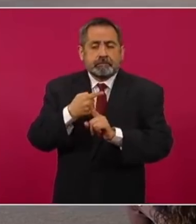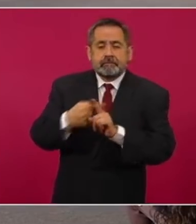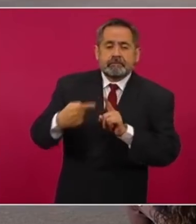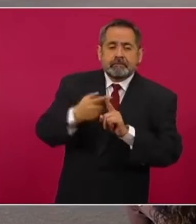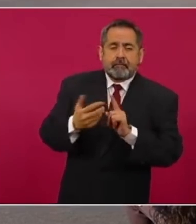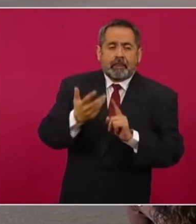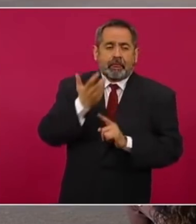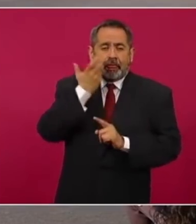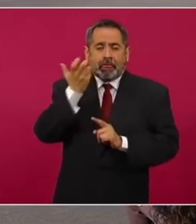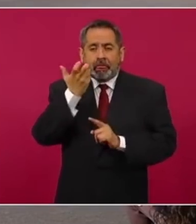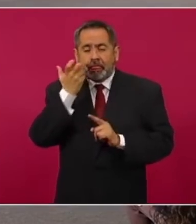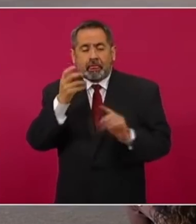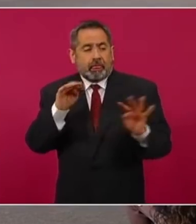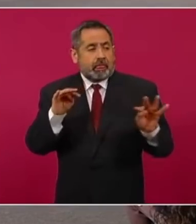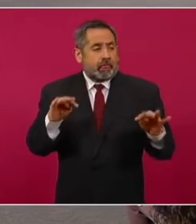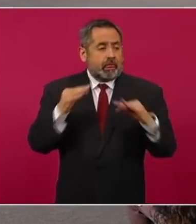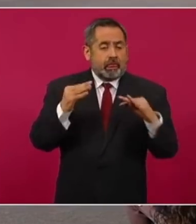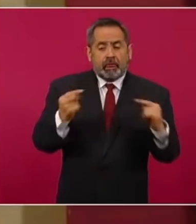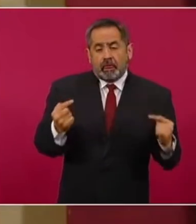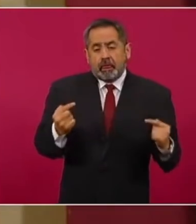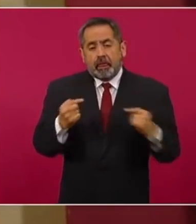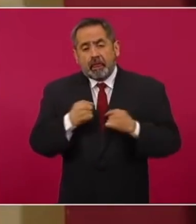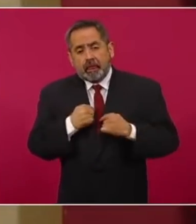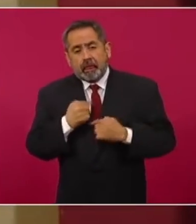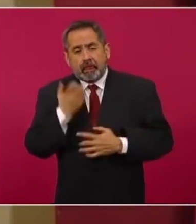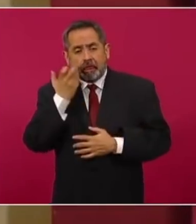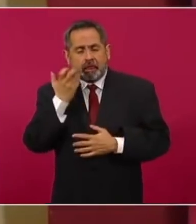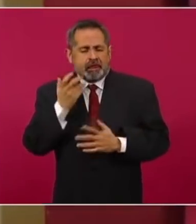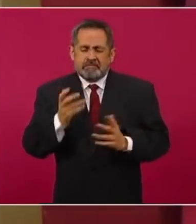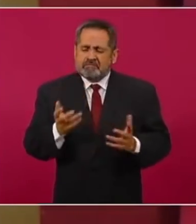con el centrismo.